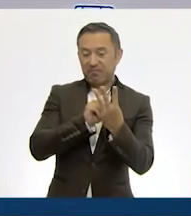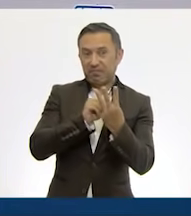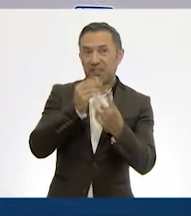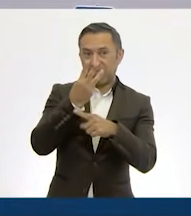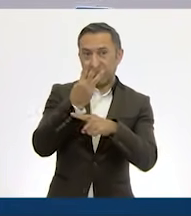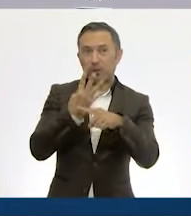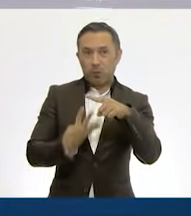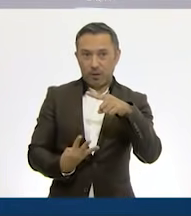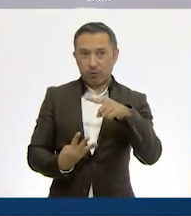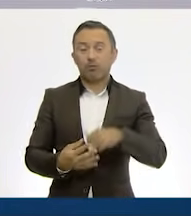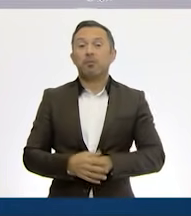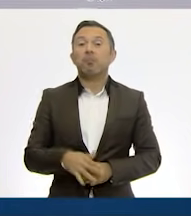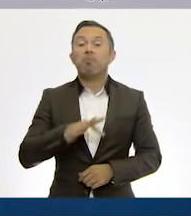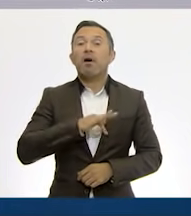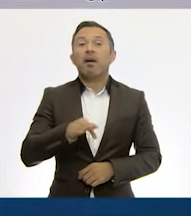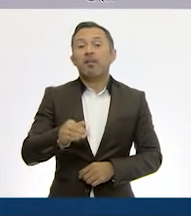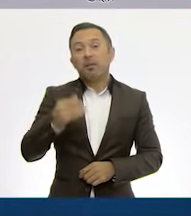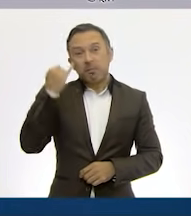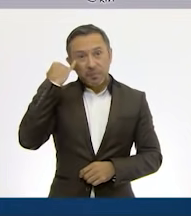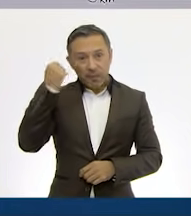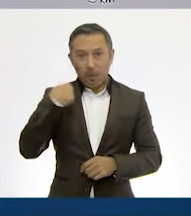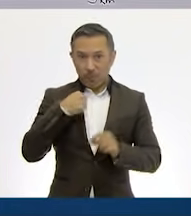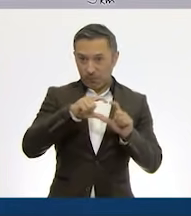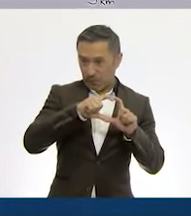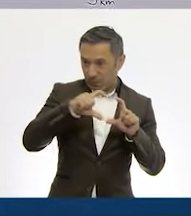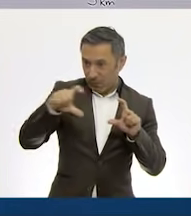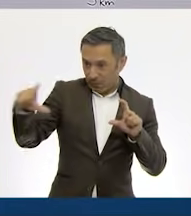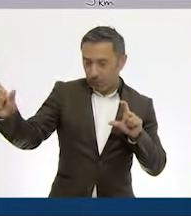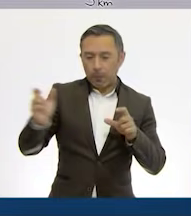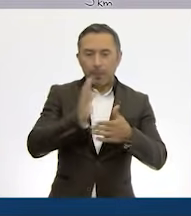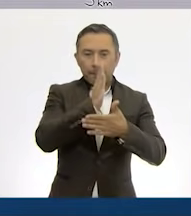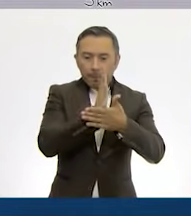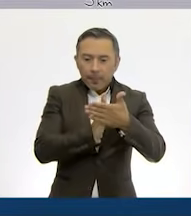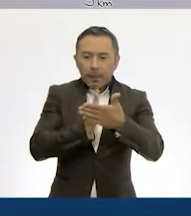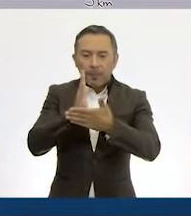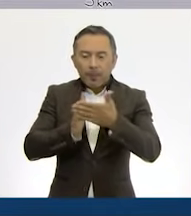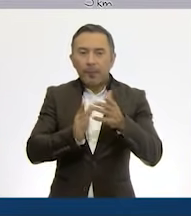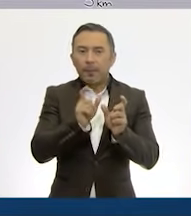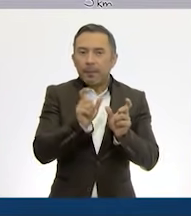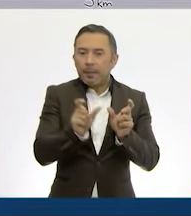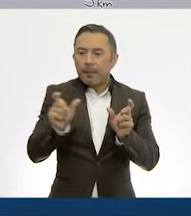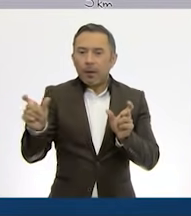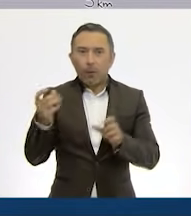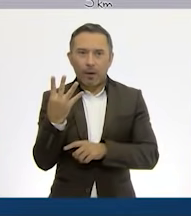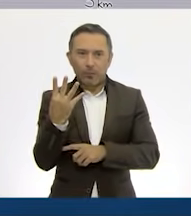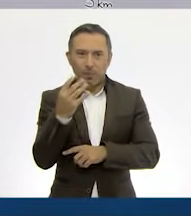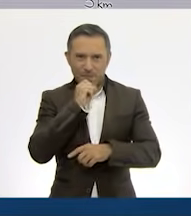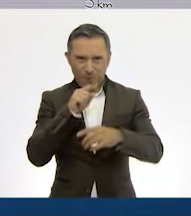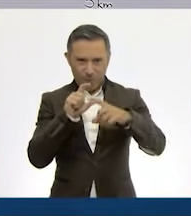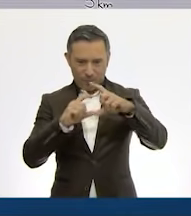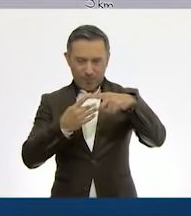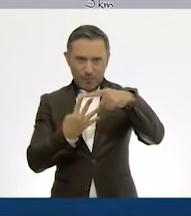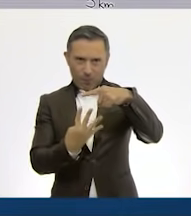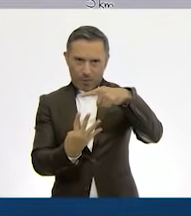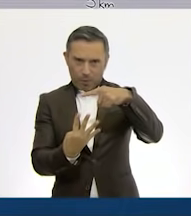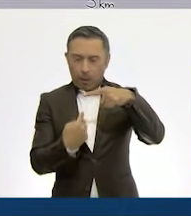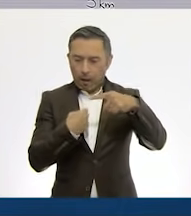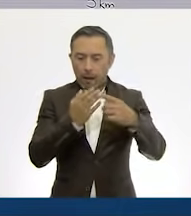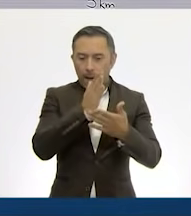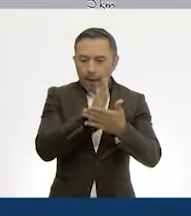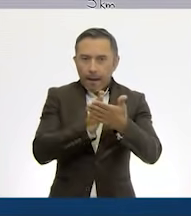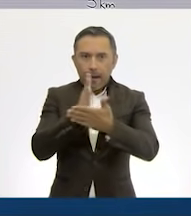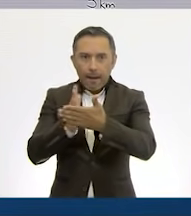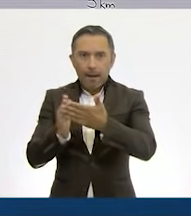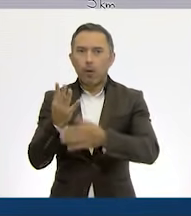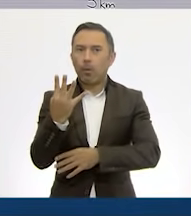o nuestra recta en cuatro partes, es decir, pues como no lo indica el denominador, en cuartos. ¿Cómo puedo hacerle